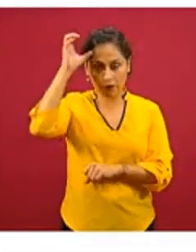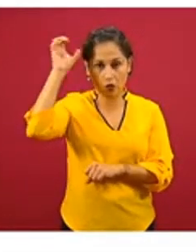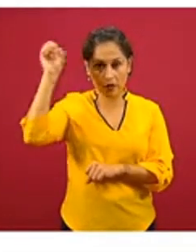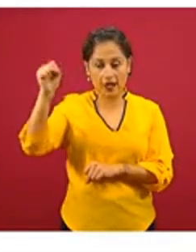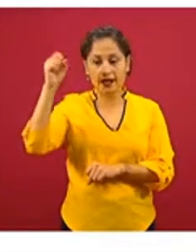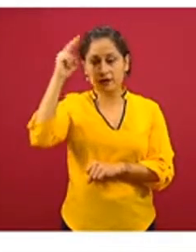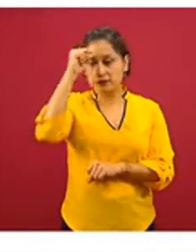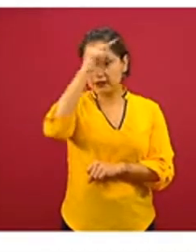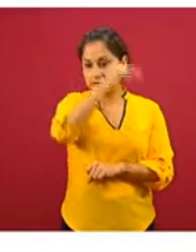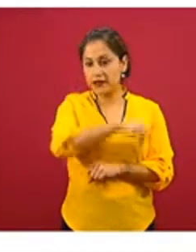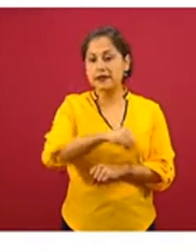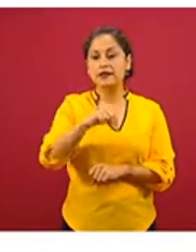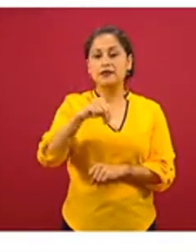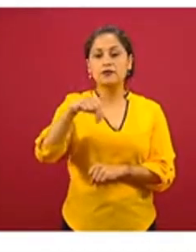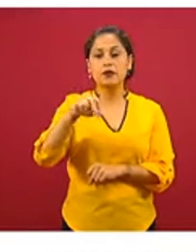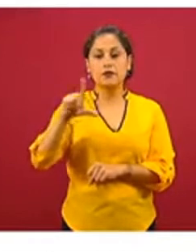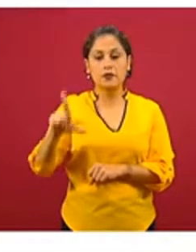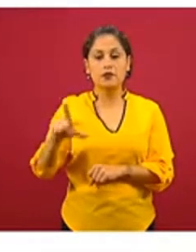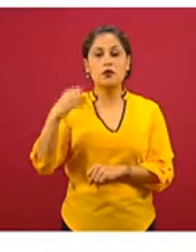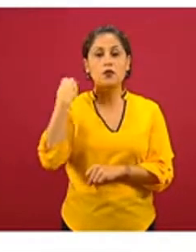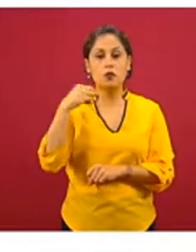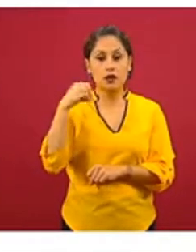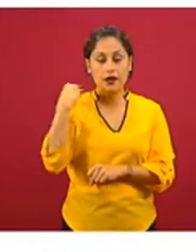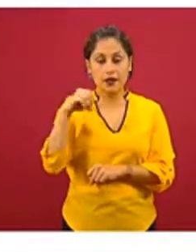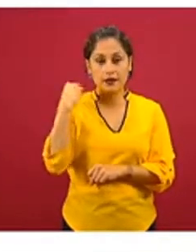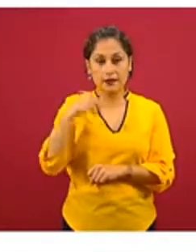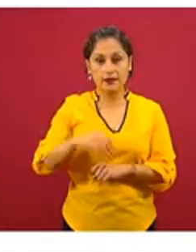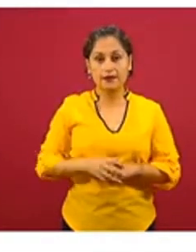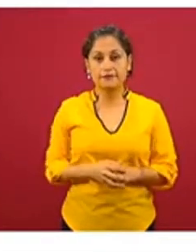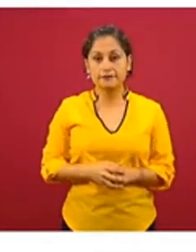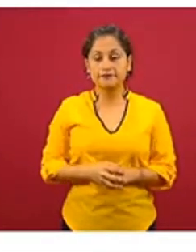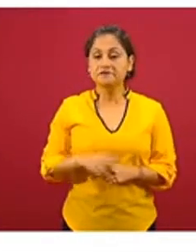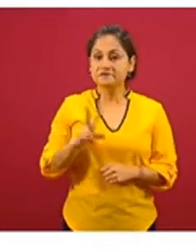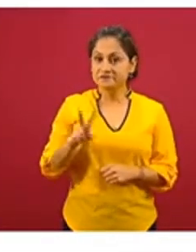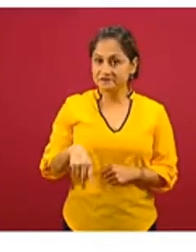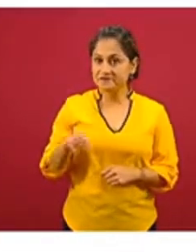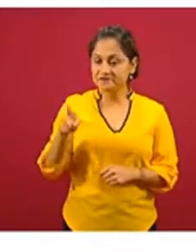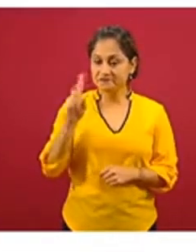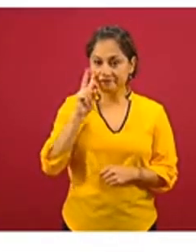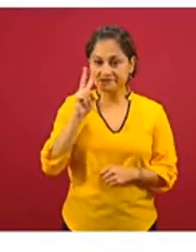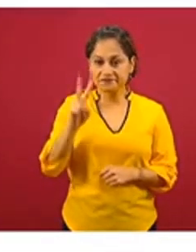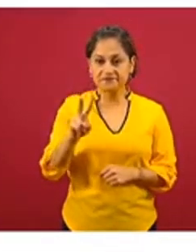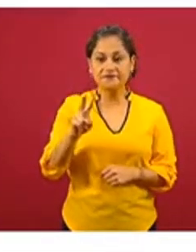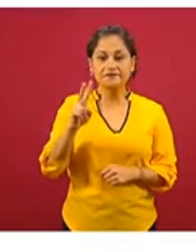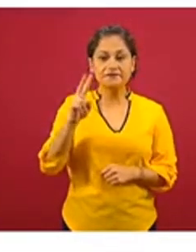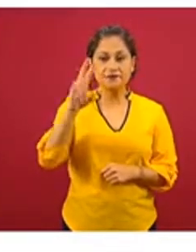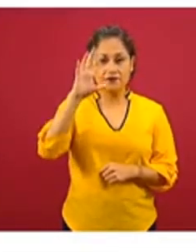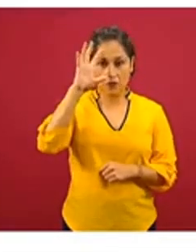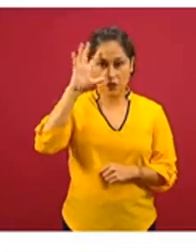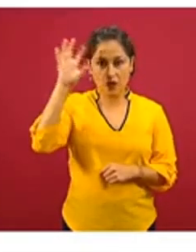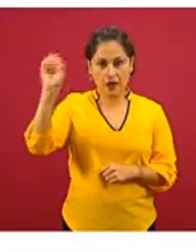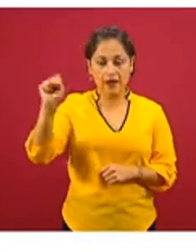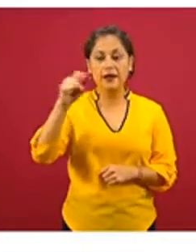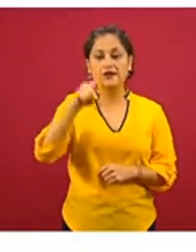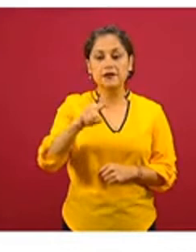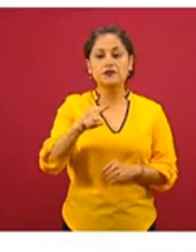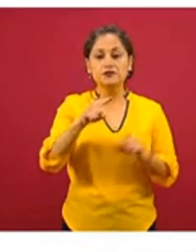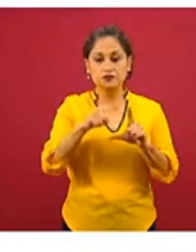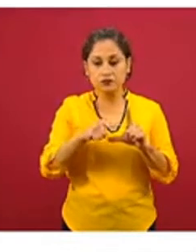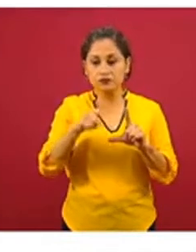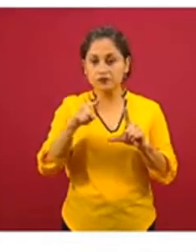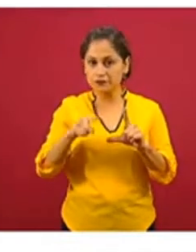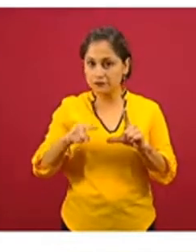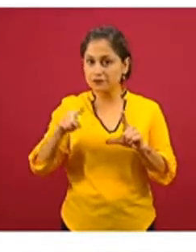Oaxaca. Morelos con una notable movilidad de acuerdo a los datos de Twitter y Facebook en últimas